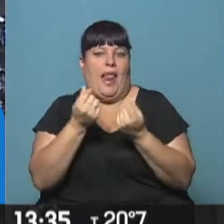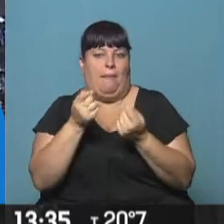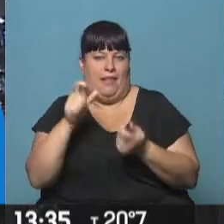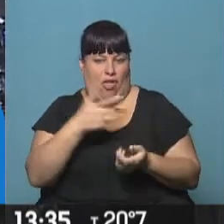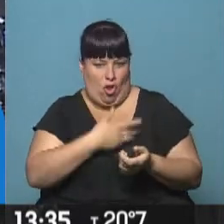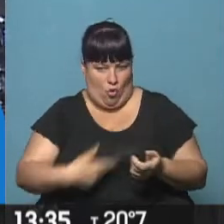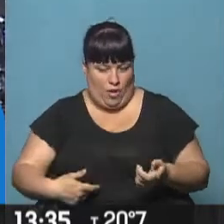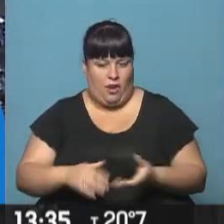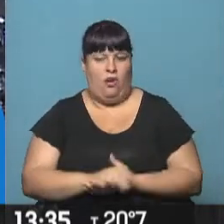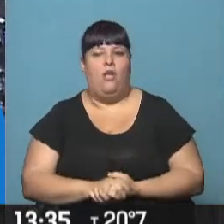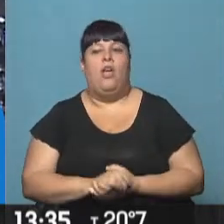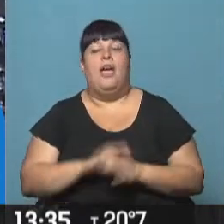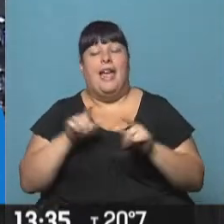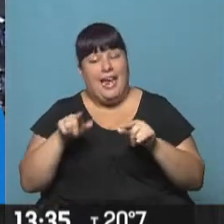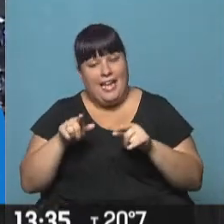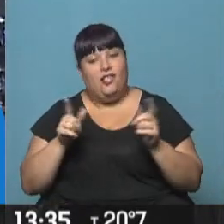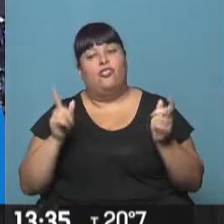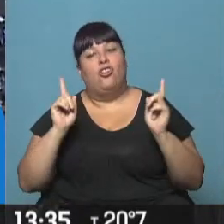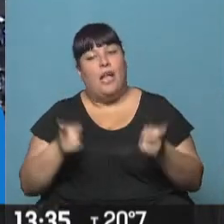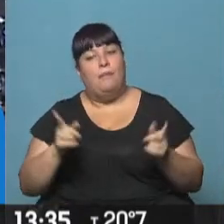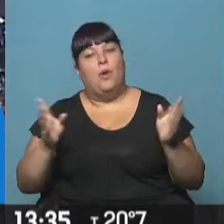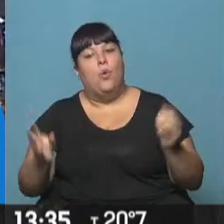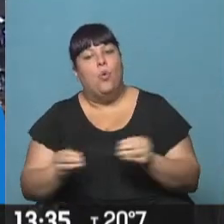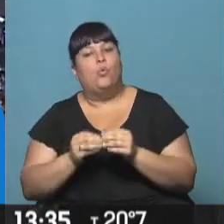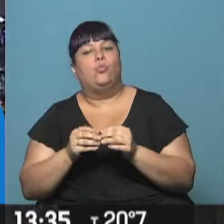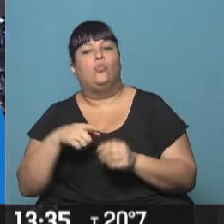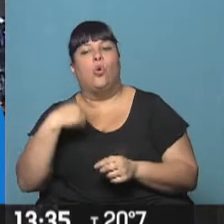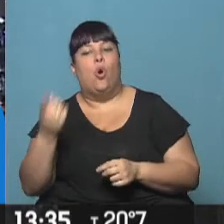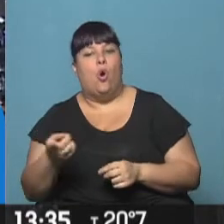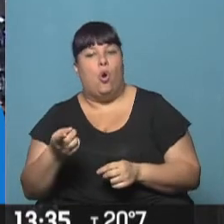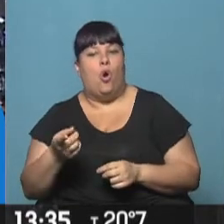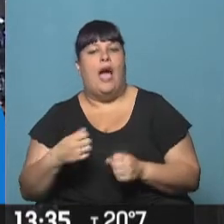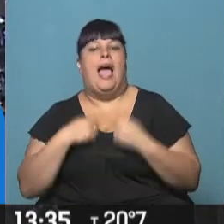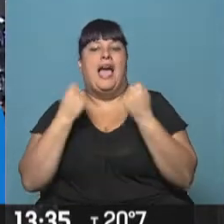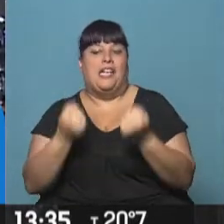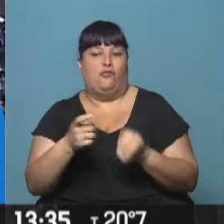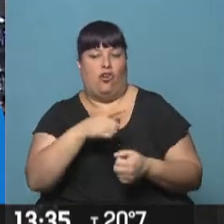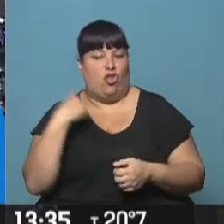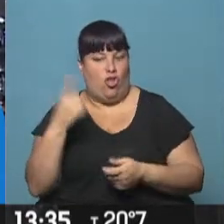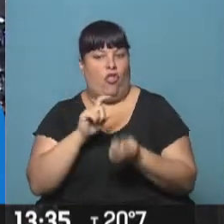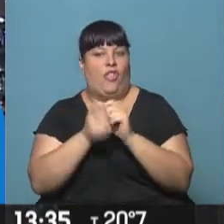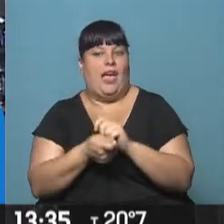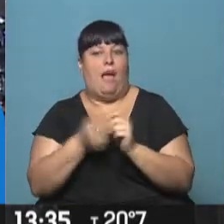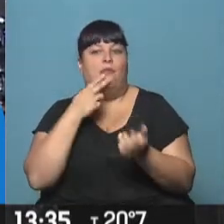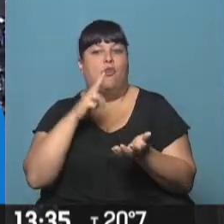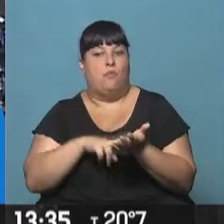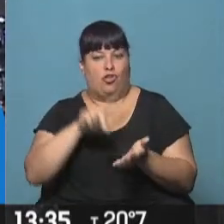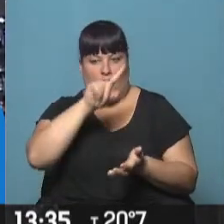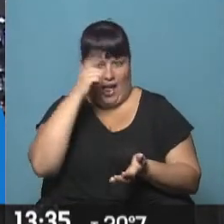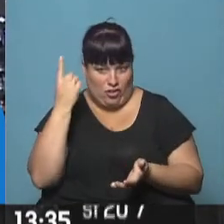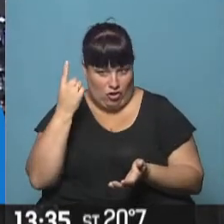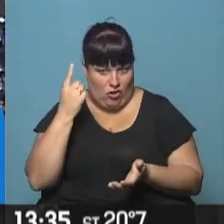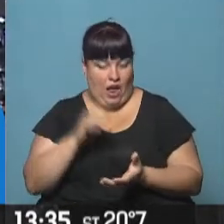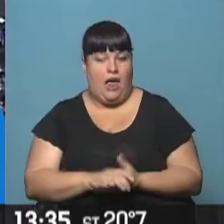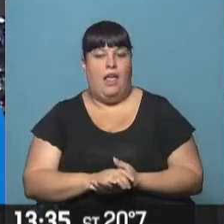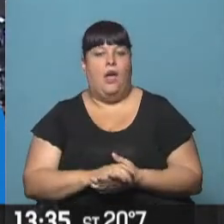públicas. Entonces, esto viene a complementar el esfuerzo que estamos haciendo en la reforma tributaria nacional, que